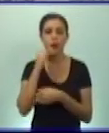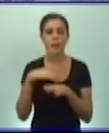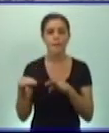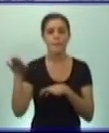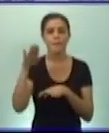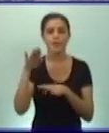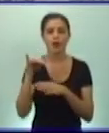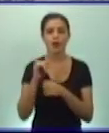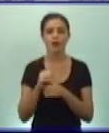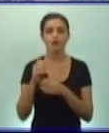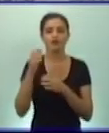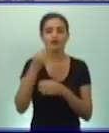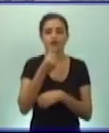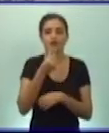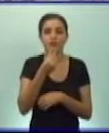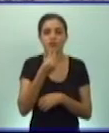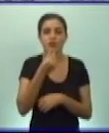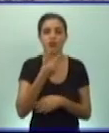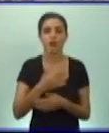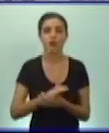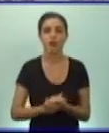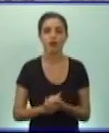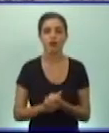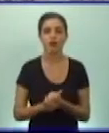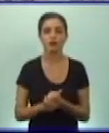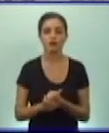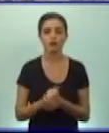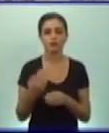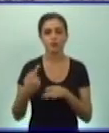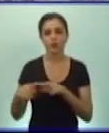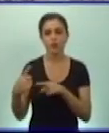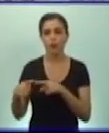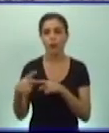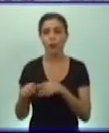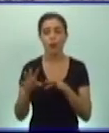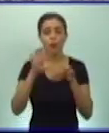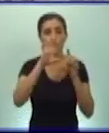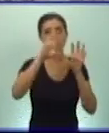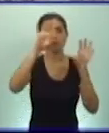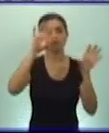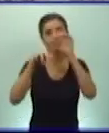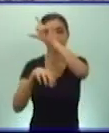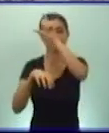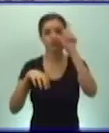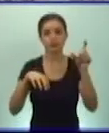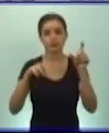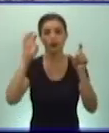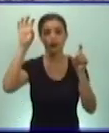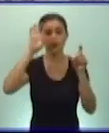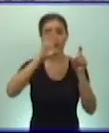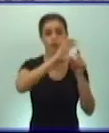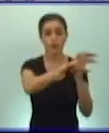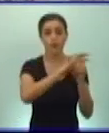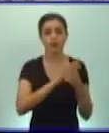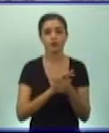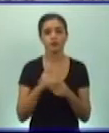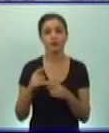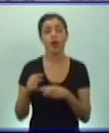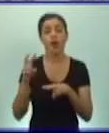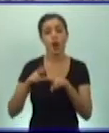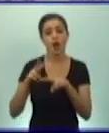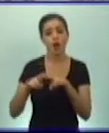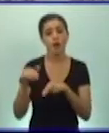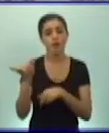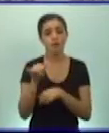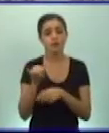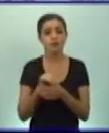60 años, aunque existen otras regiones del país con casos significativos. Podemos observar el caso de La Habana, la